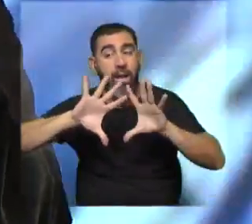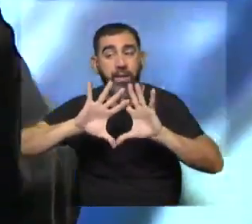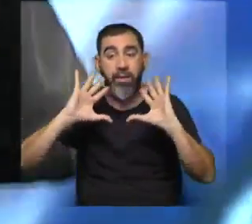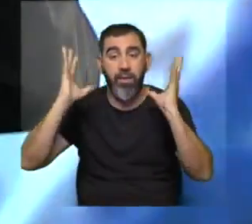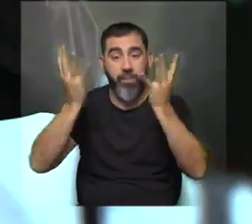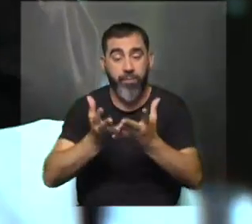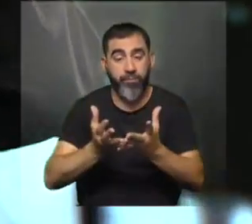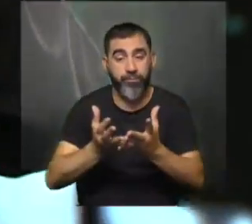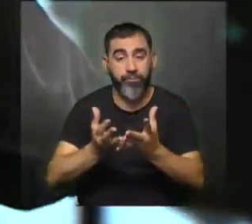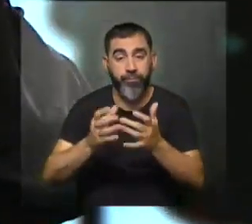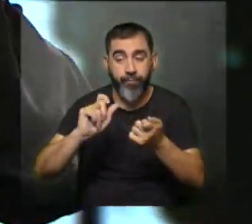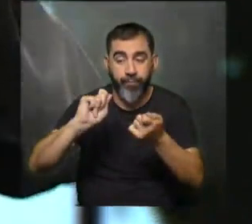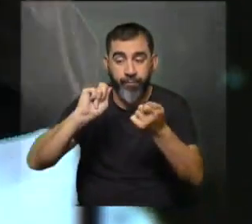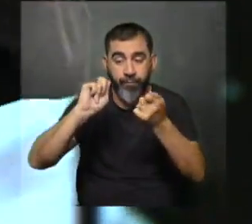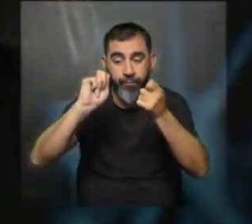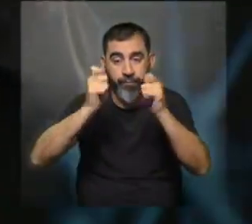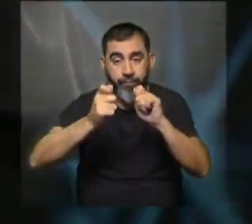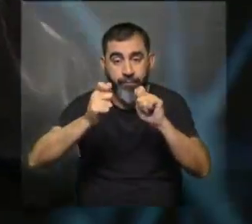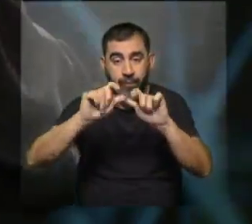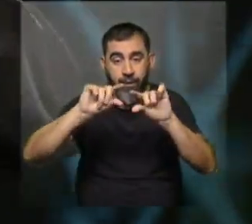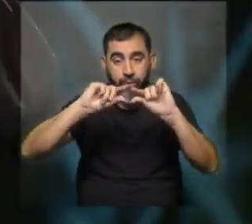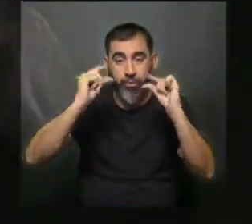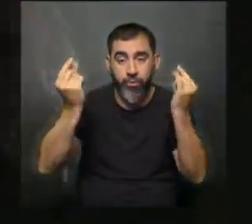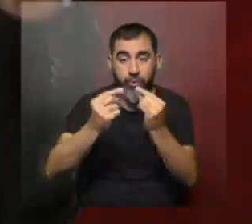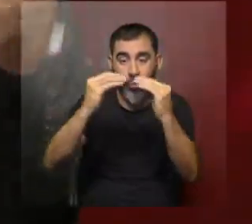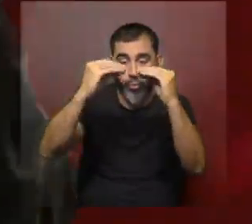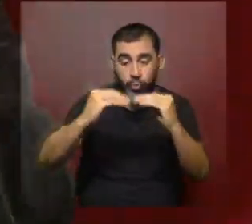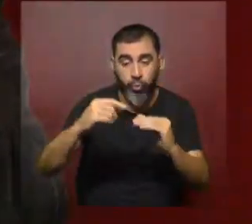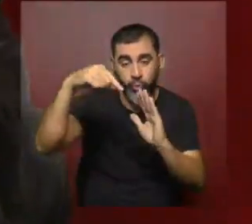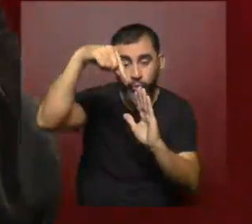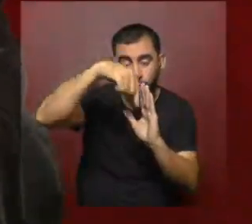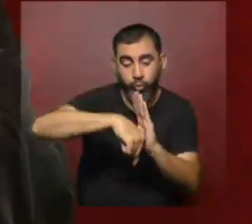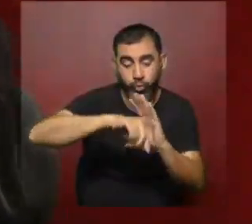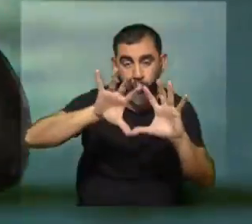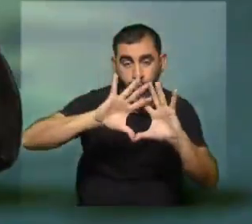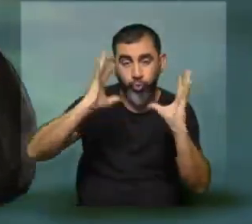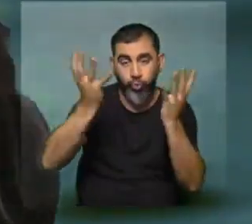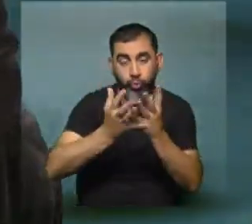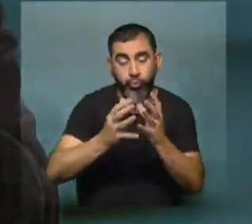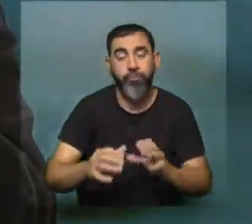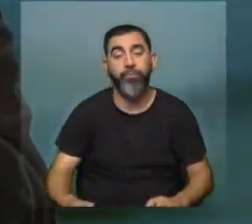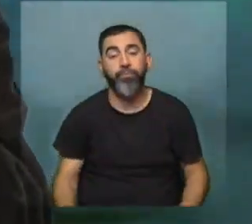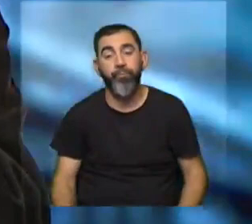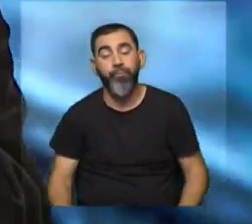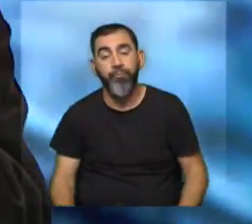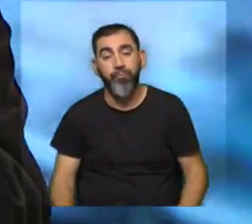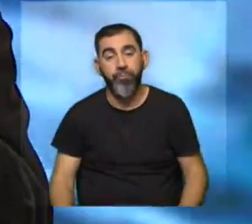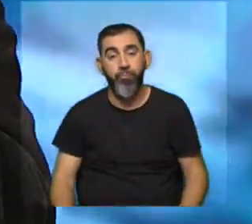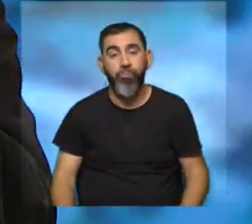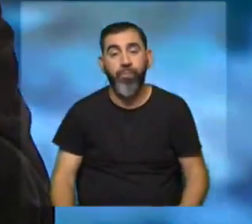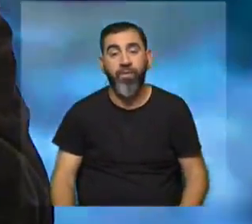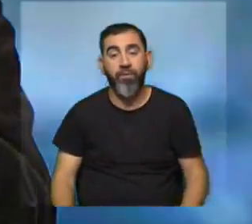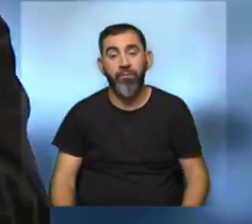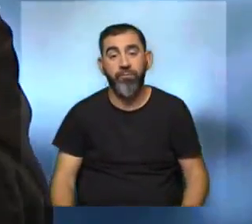hecho que se haya corrido más hacia el sur ese cinturón de vientos que lo climatológicamente normal.